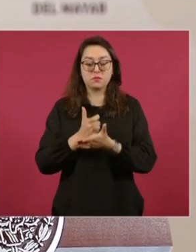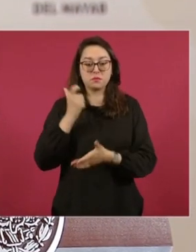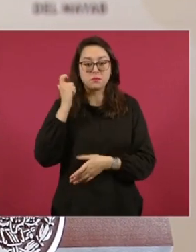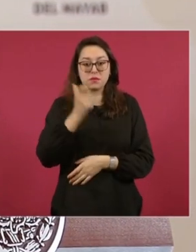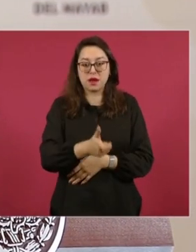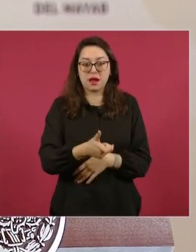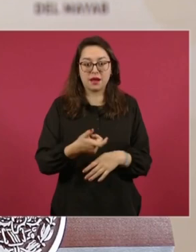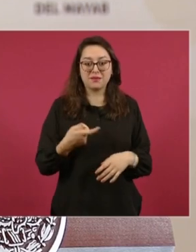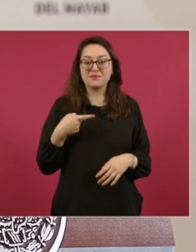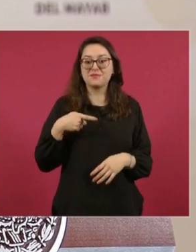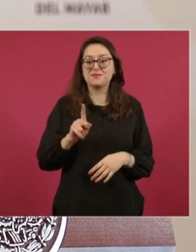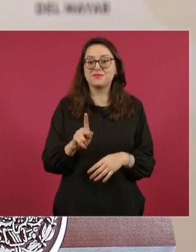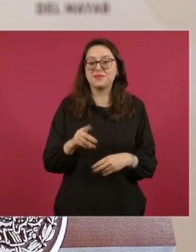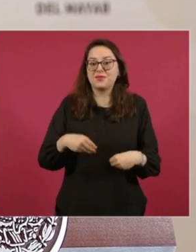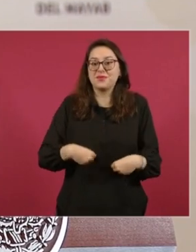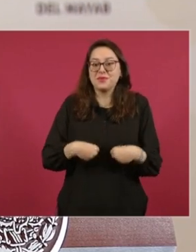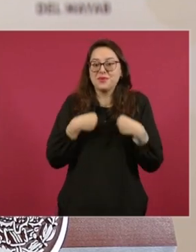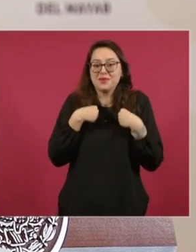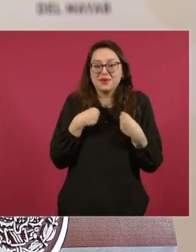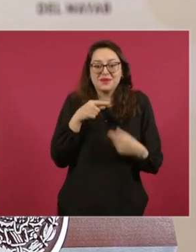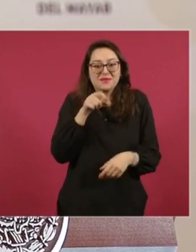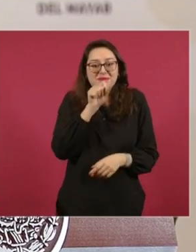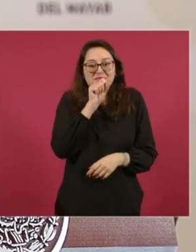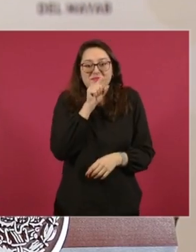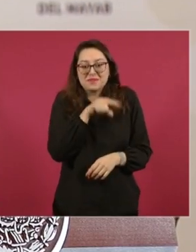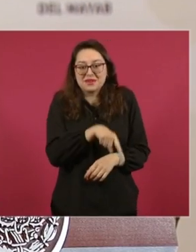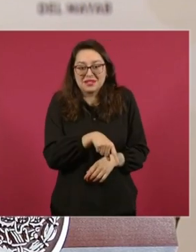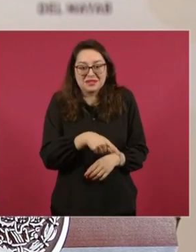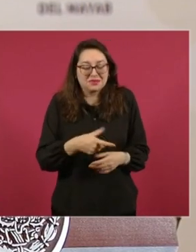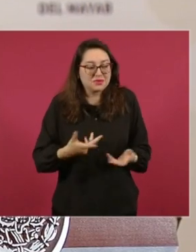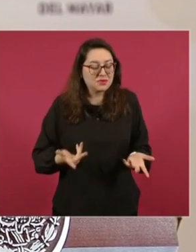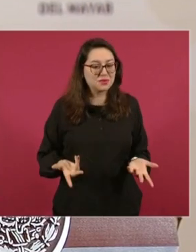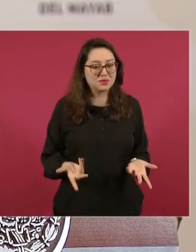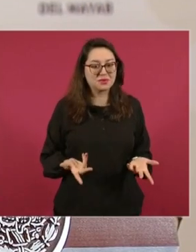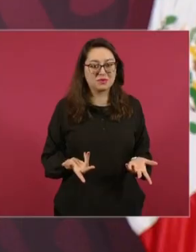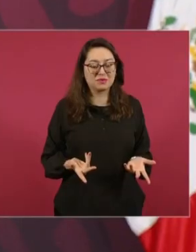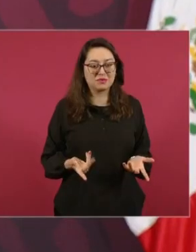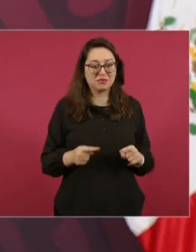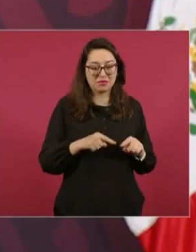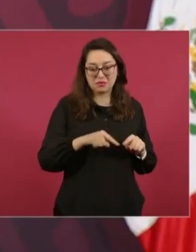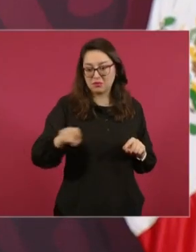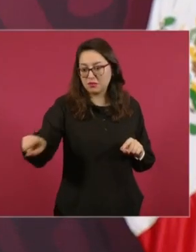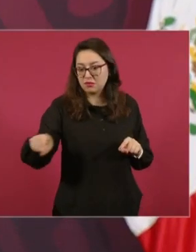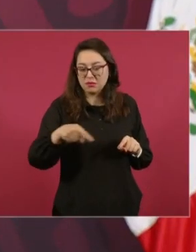automovilistas de Colima por ahí, para ir a Manzanillo, de Manzanillo a Colima,